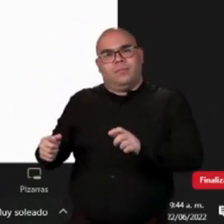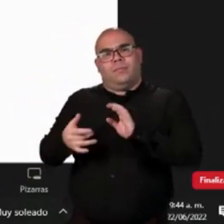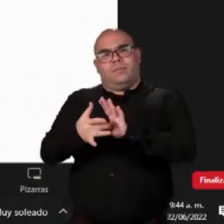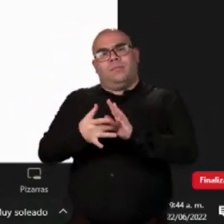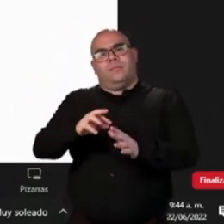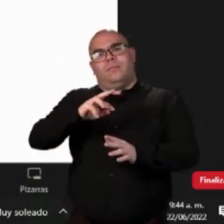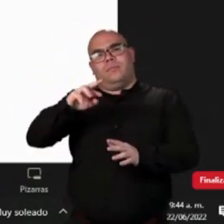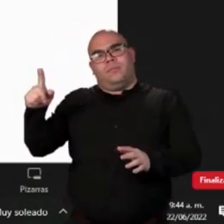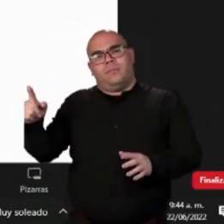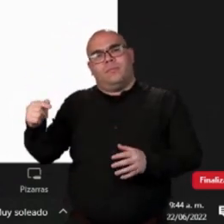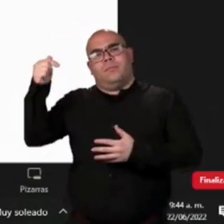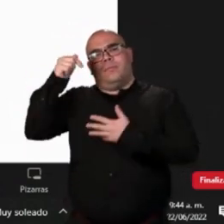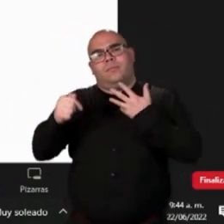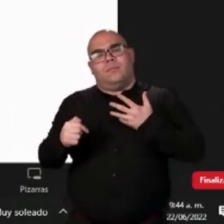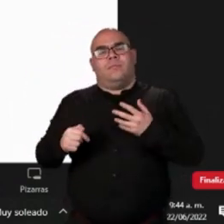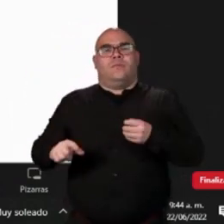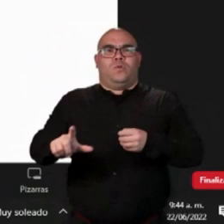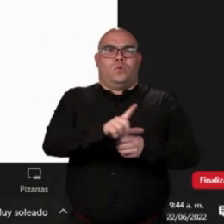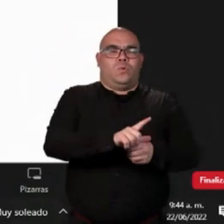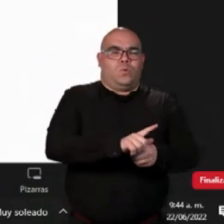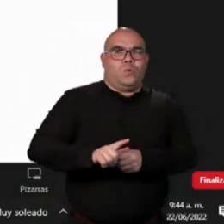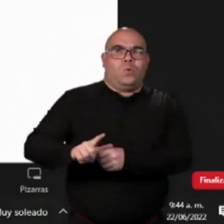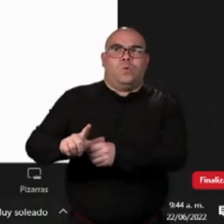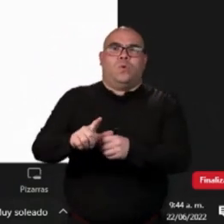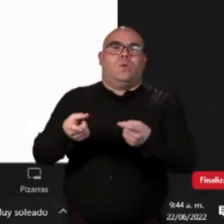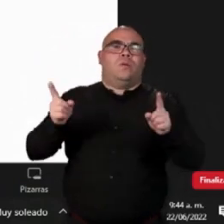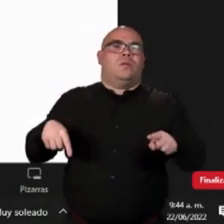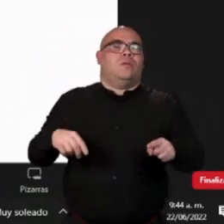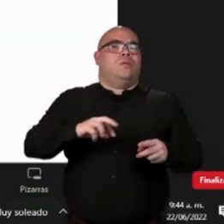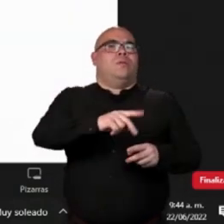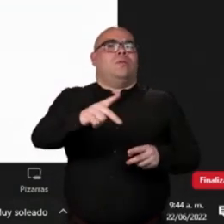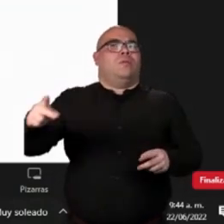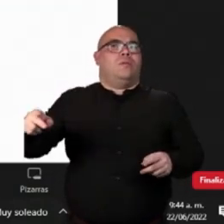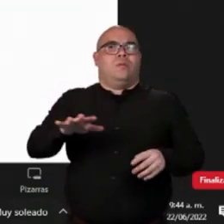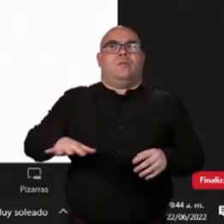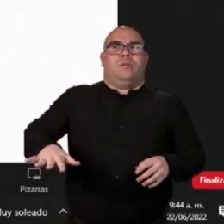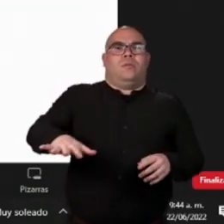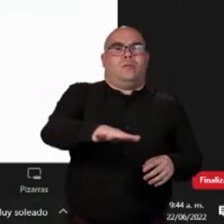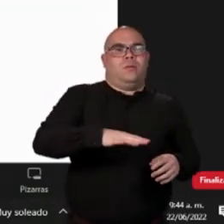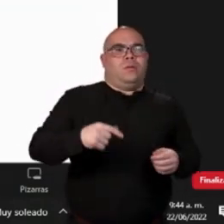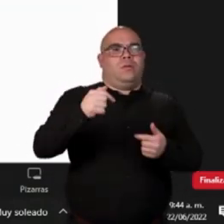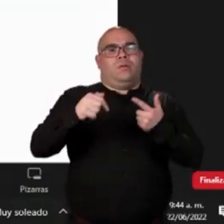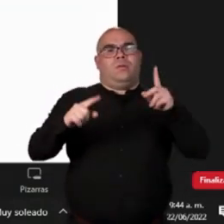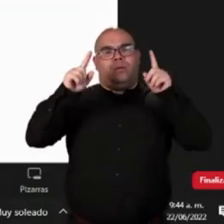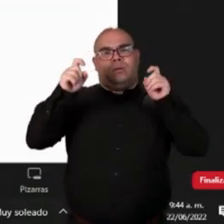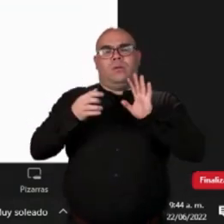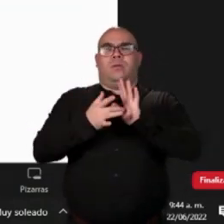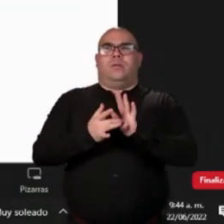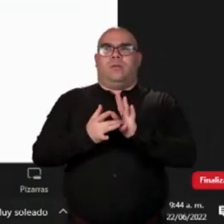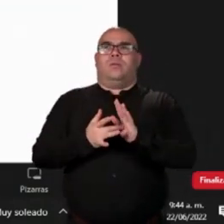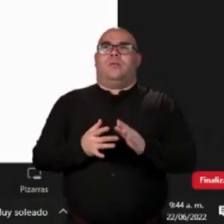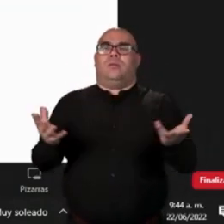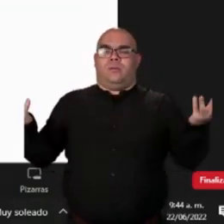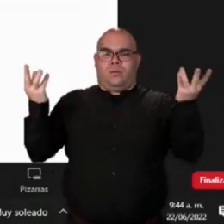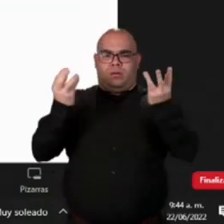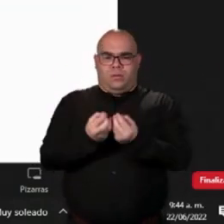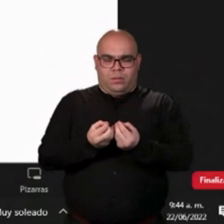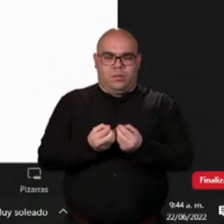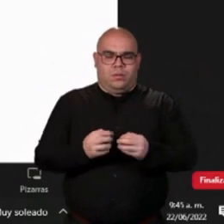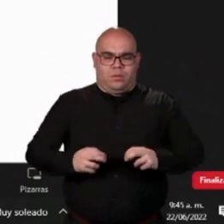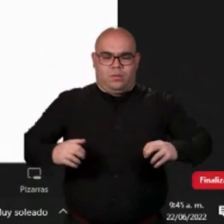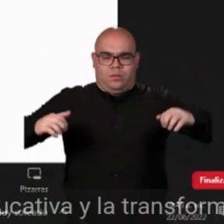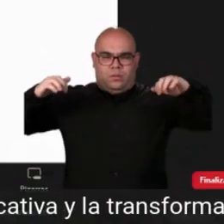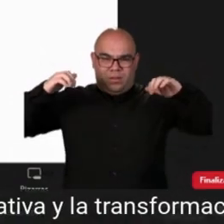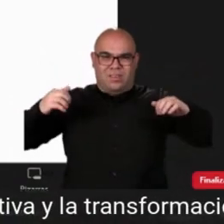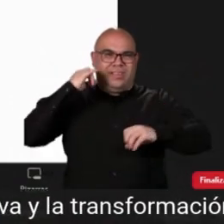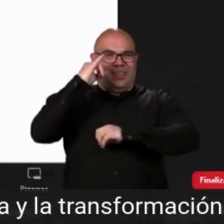lugares, en nuestro caso, en otros campus, pero también en otros confines. El Congreso Internacional de Innovación Educativa